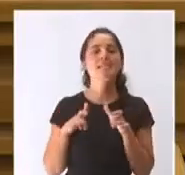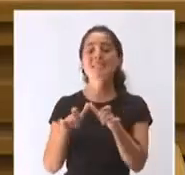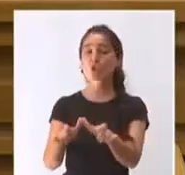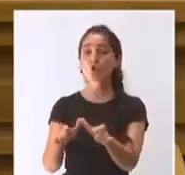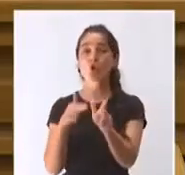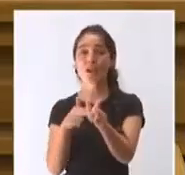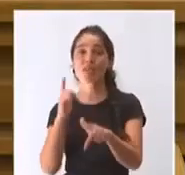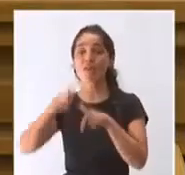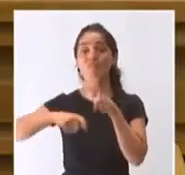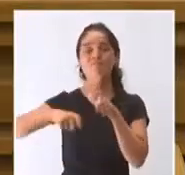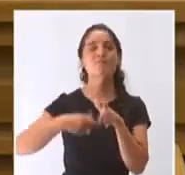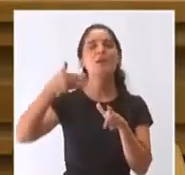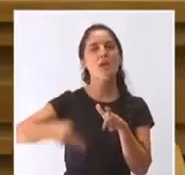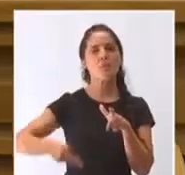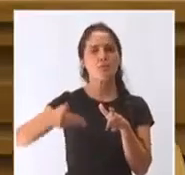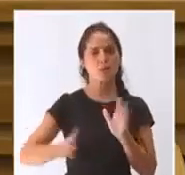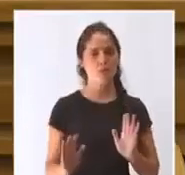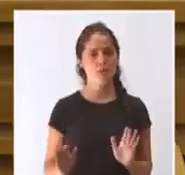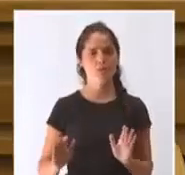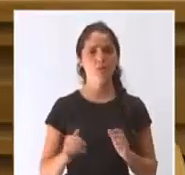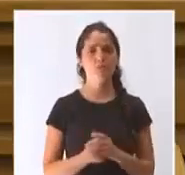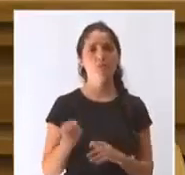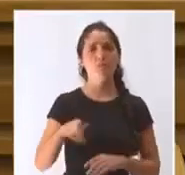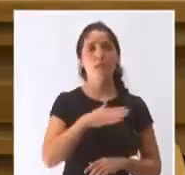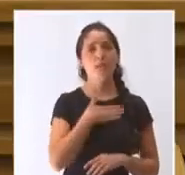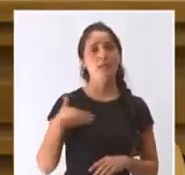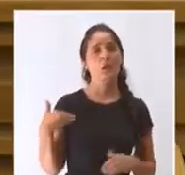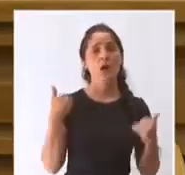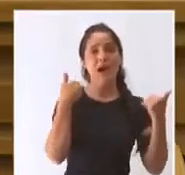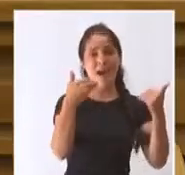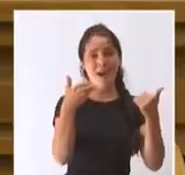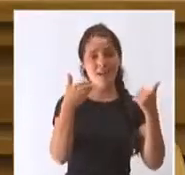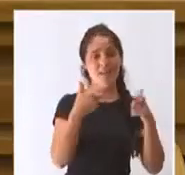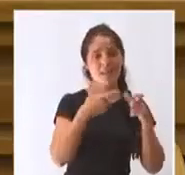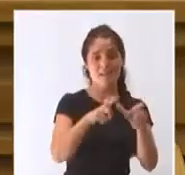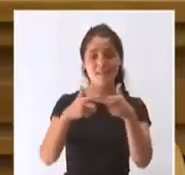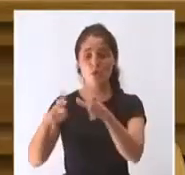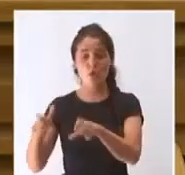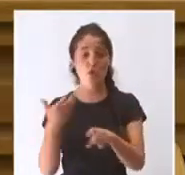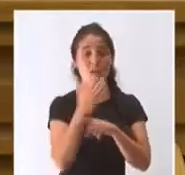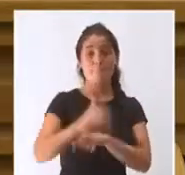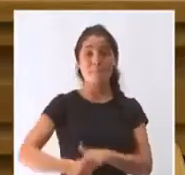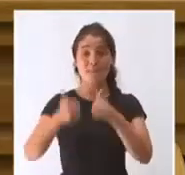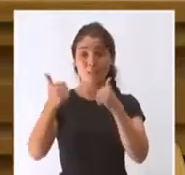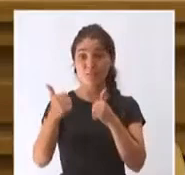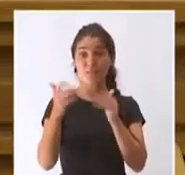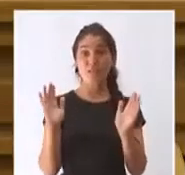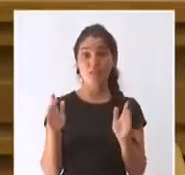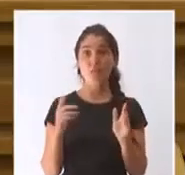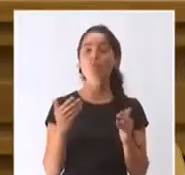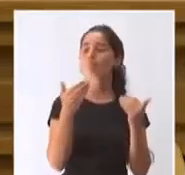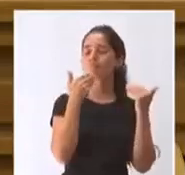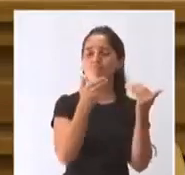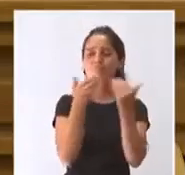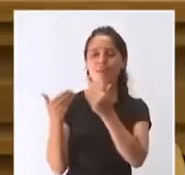para la región y tengo que agradecer la colaboración y la contribución de los sectores más representativos en las medidas que hemos ido planteando